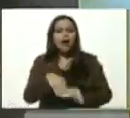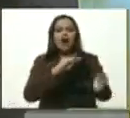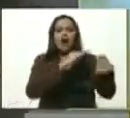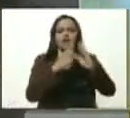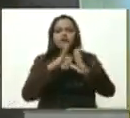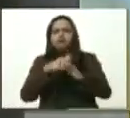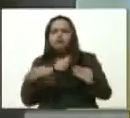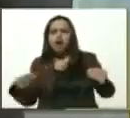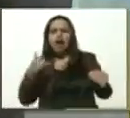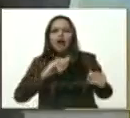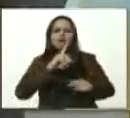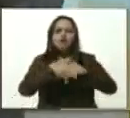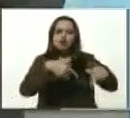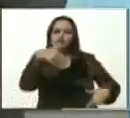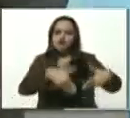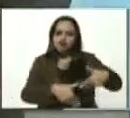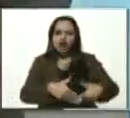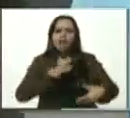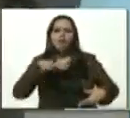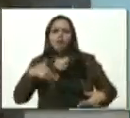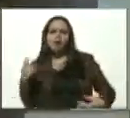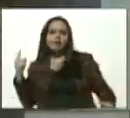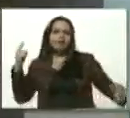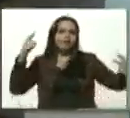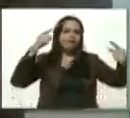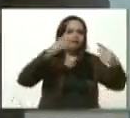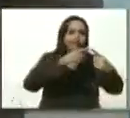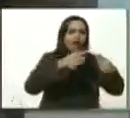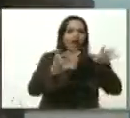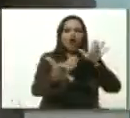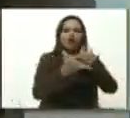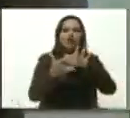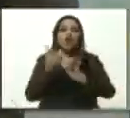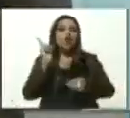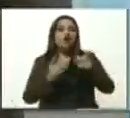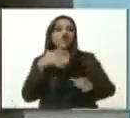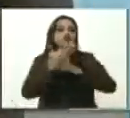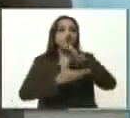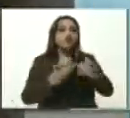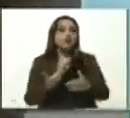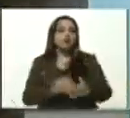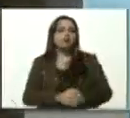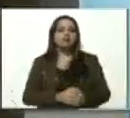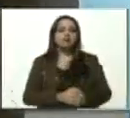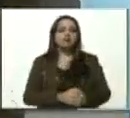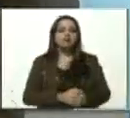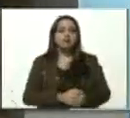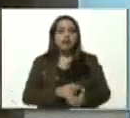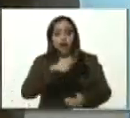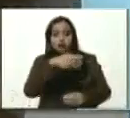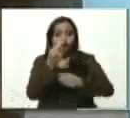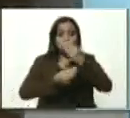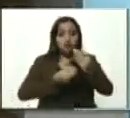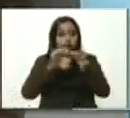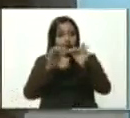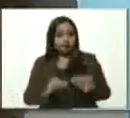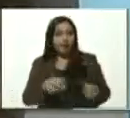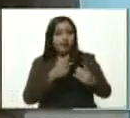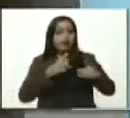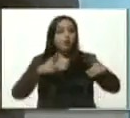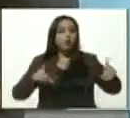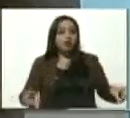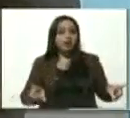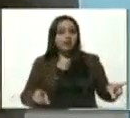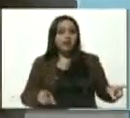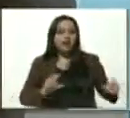esos procesos electorales, pueden intervenir directamente en la problemática que la afecta directamente. Por eso es la construcción de la democracia desde